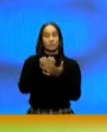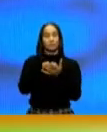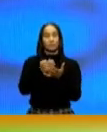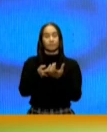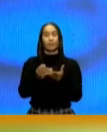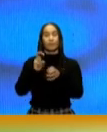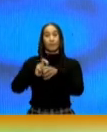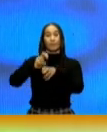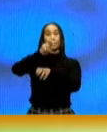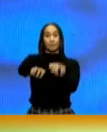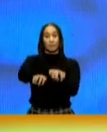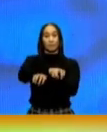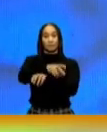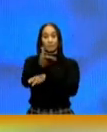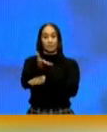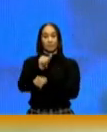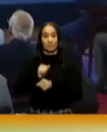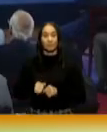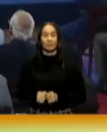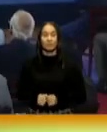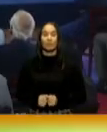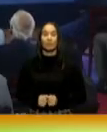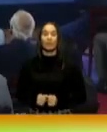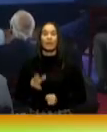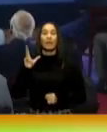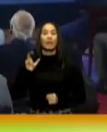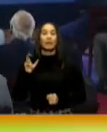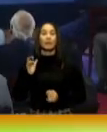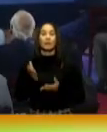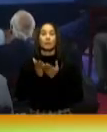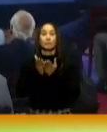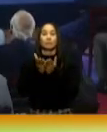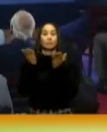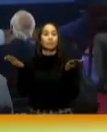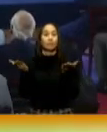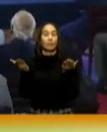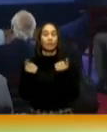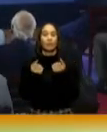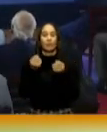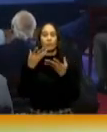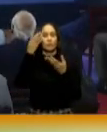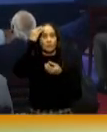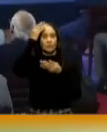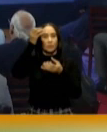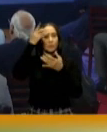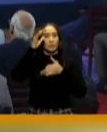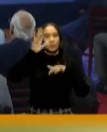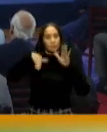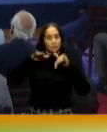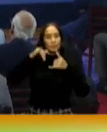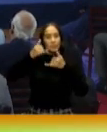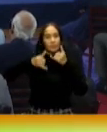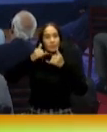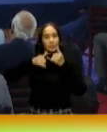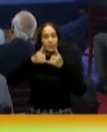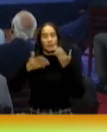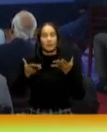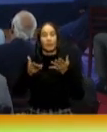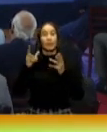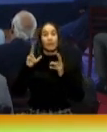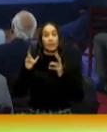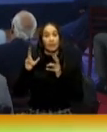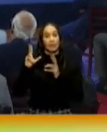y la facilidad o posibilidad de adquirir Cada día los bienes y servicios que amerita cada hogar en